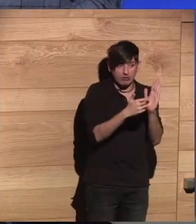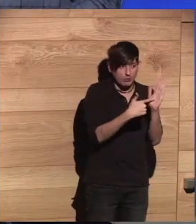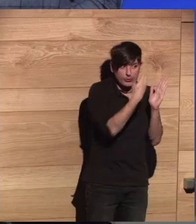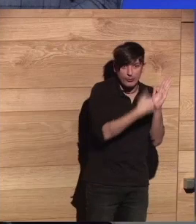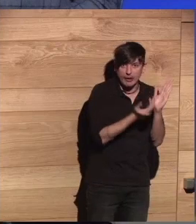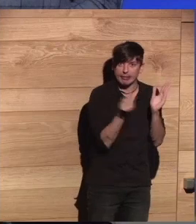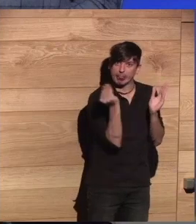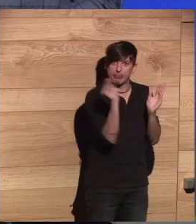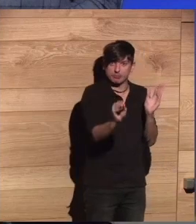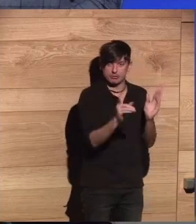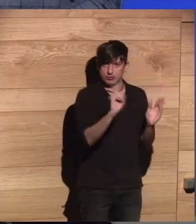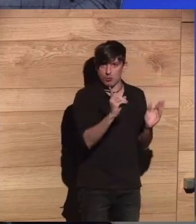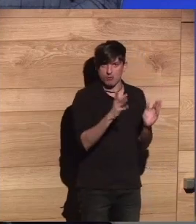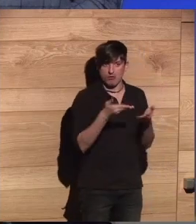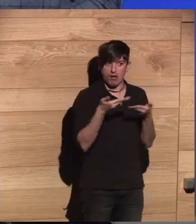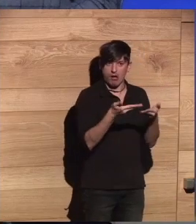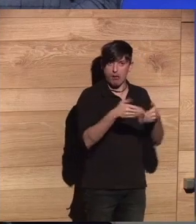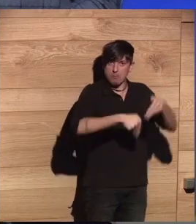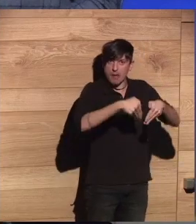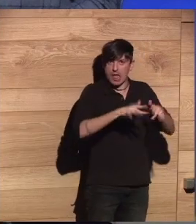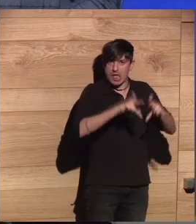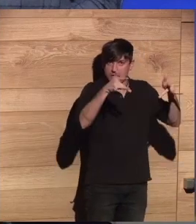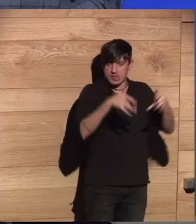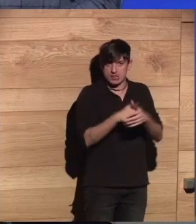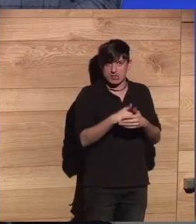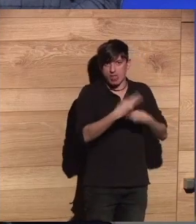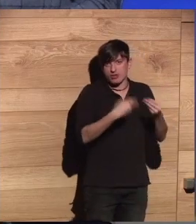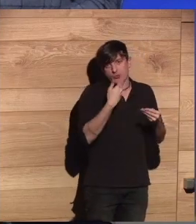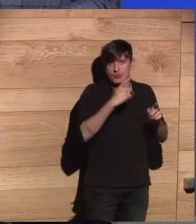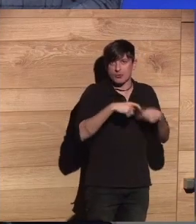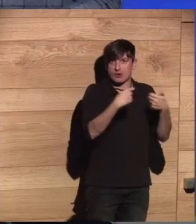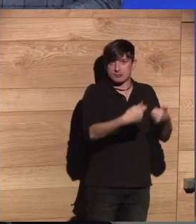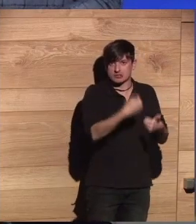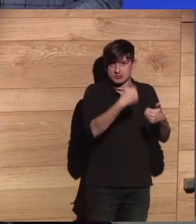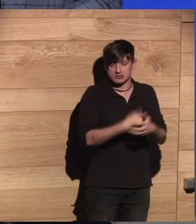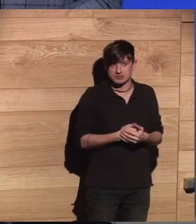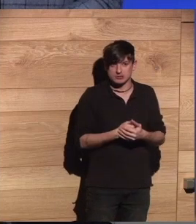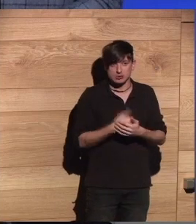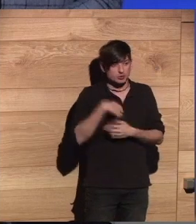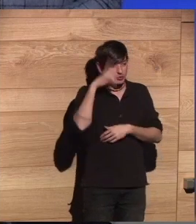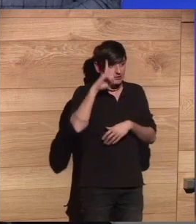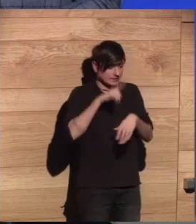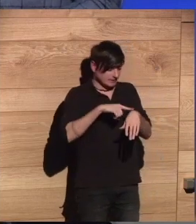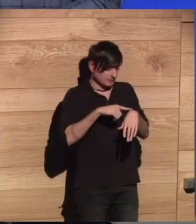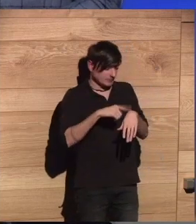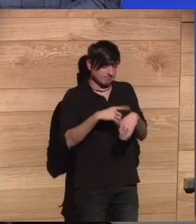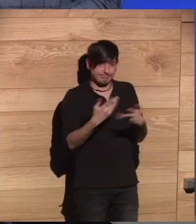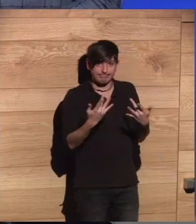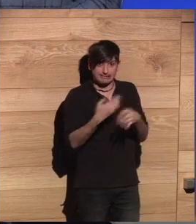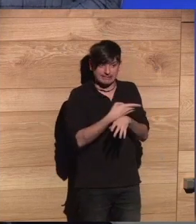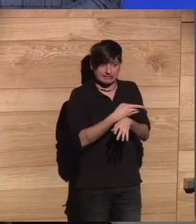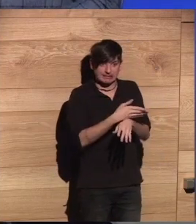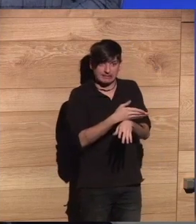tampoco ayudan precisamente, ¿no? Y que lo hacen. Sí. Yo no sé si, como estamos con el tiempo, como teníamos que,